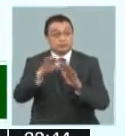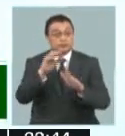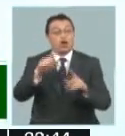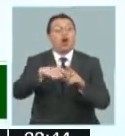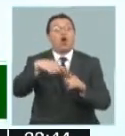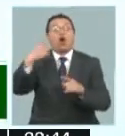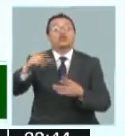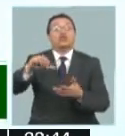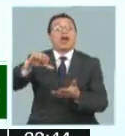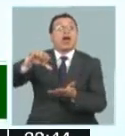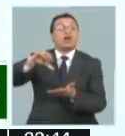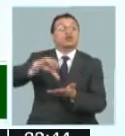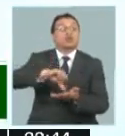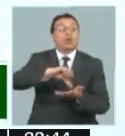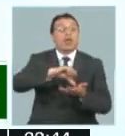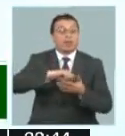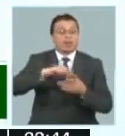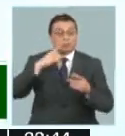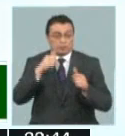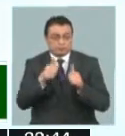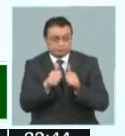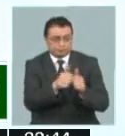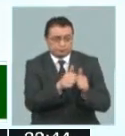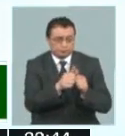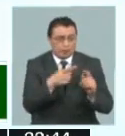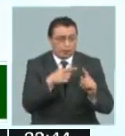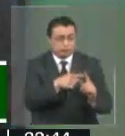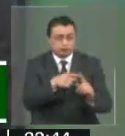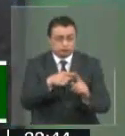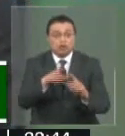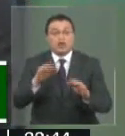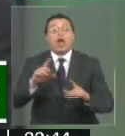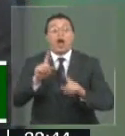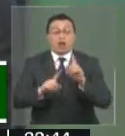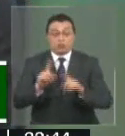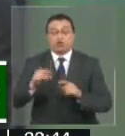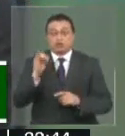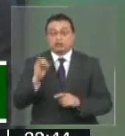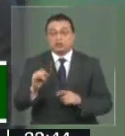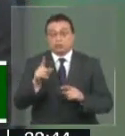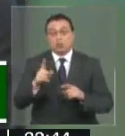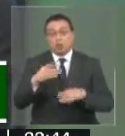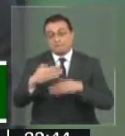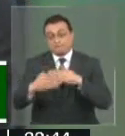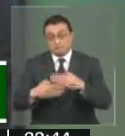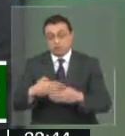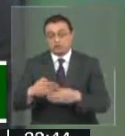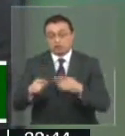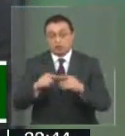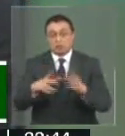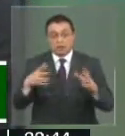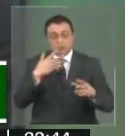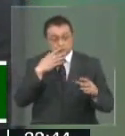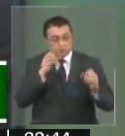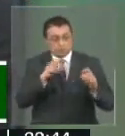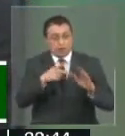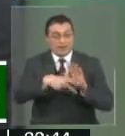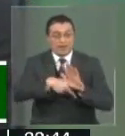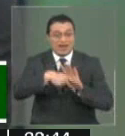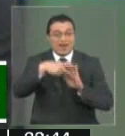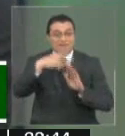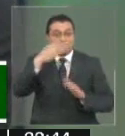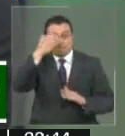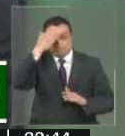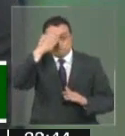otra ciudad, en otros lugares, les hacen seguimiento, saben qué ha pasado con ellos, ¿no? Algunos sí, porque claro que ese proceso te va a capacitar a nivel profesional,